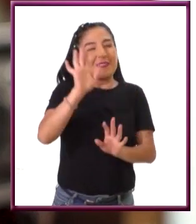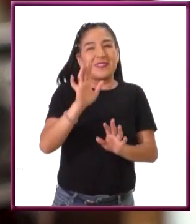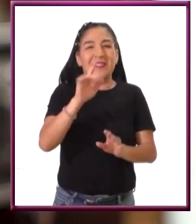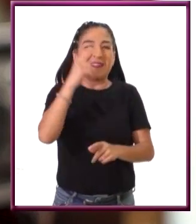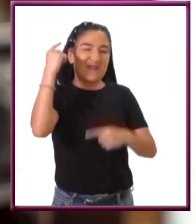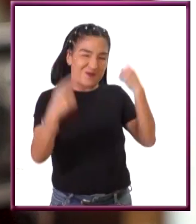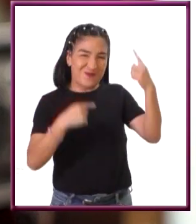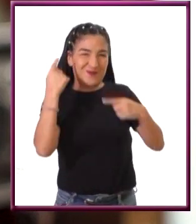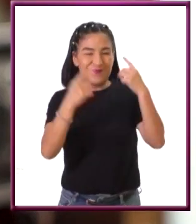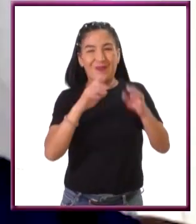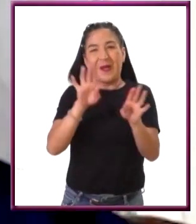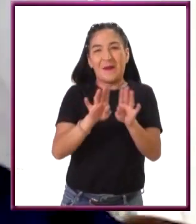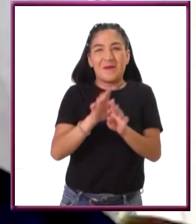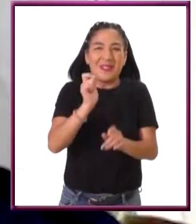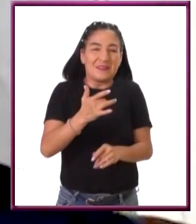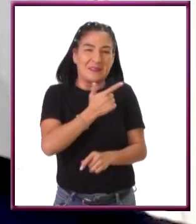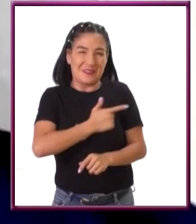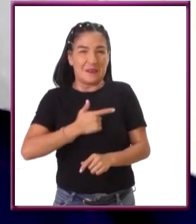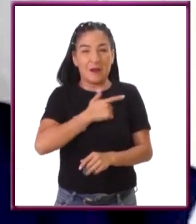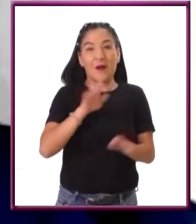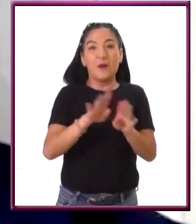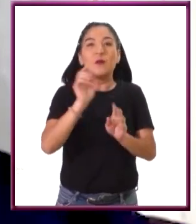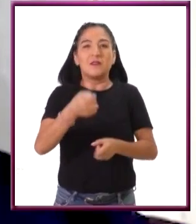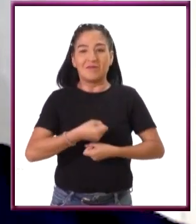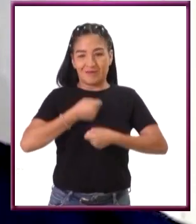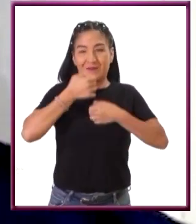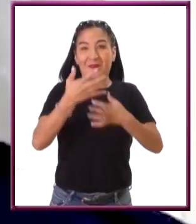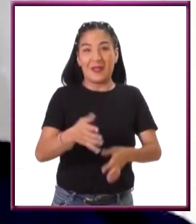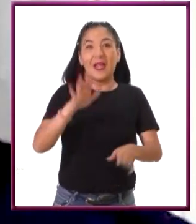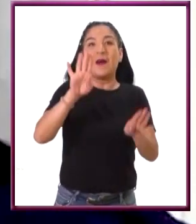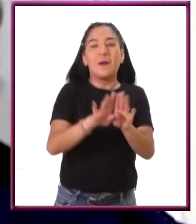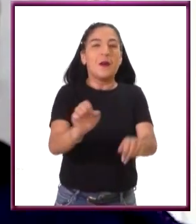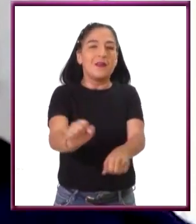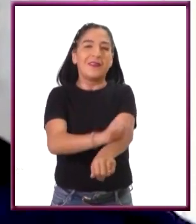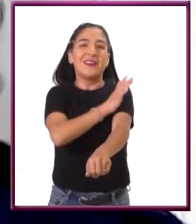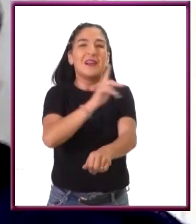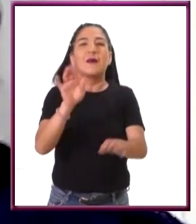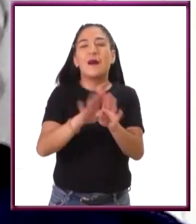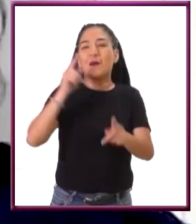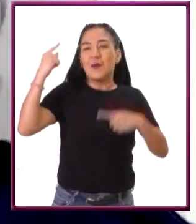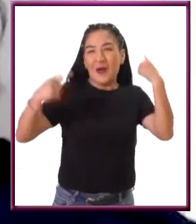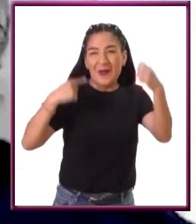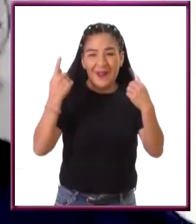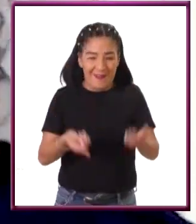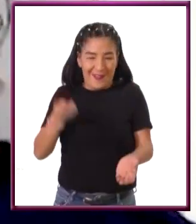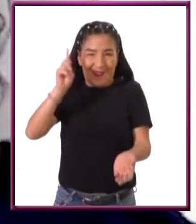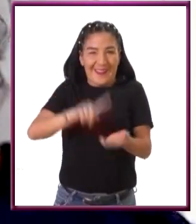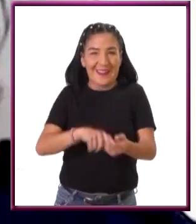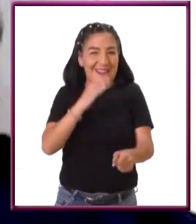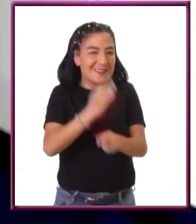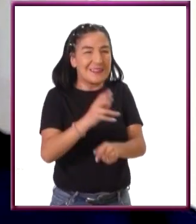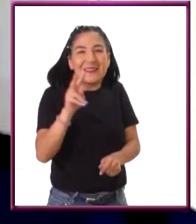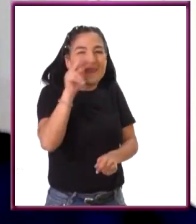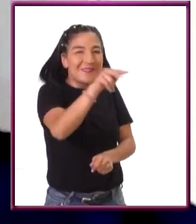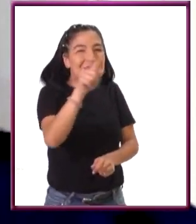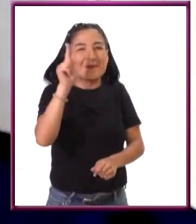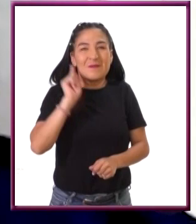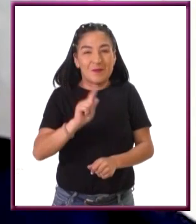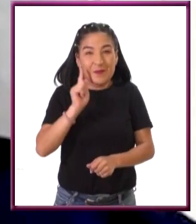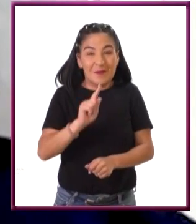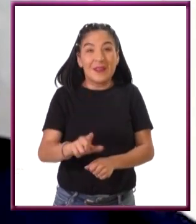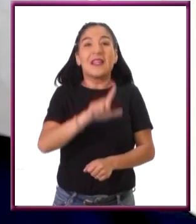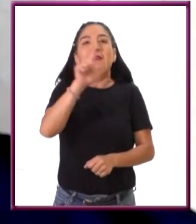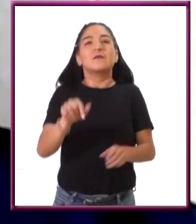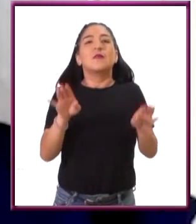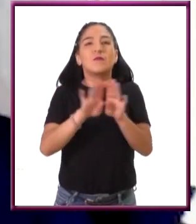arrebatos divinos, entonces tal vez los poetas no son tan talentosos, ¿no? Sino que es como una especie como de locura, de trance, y él